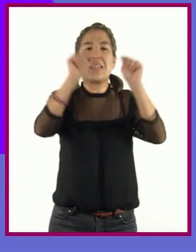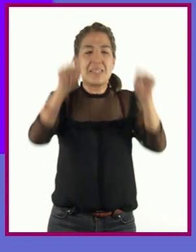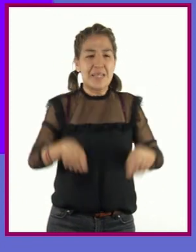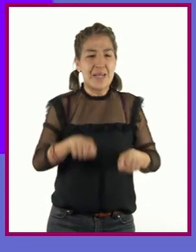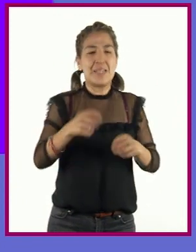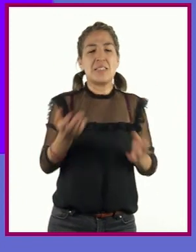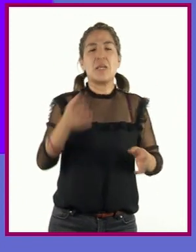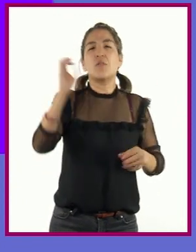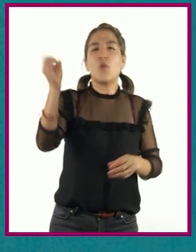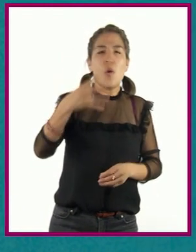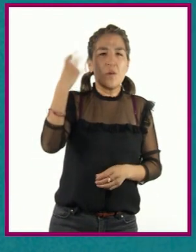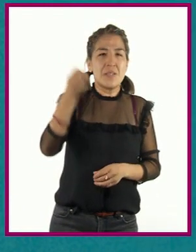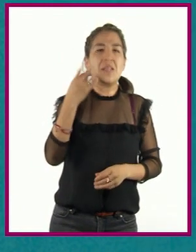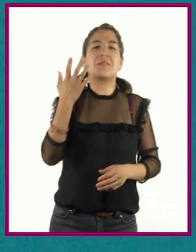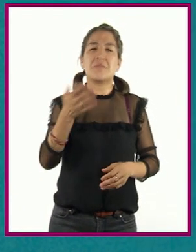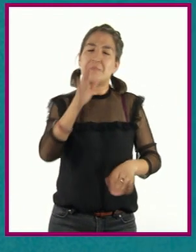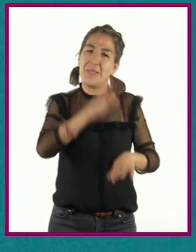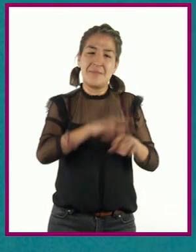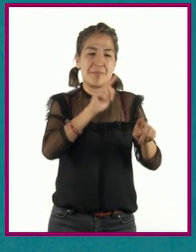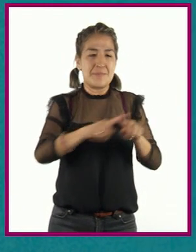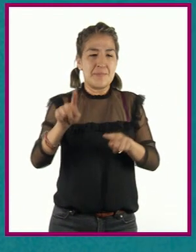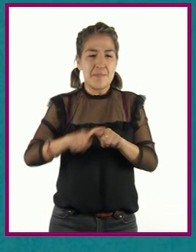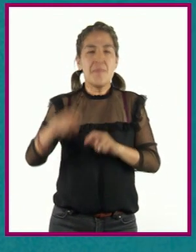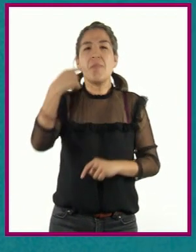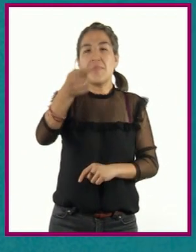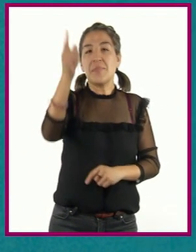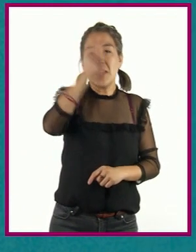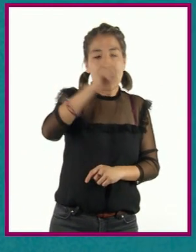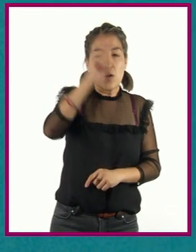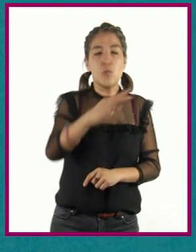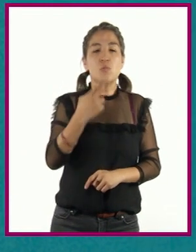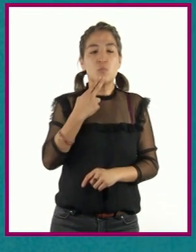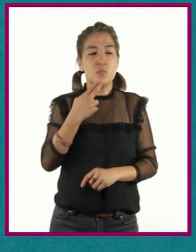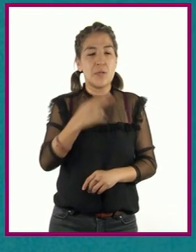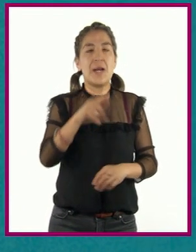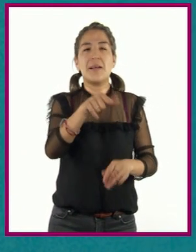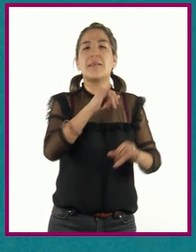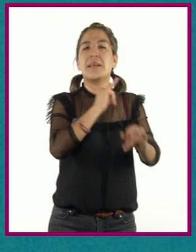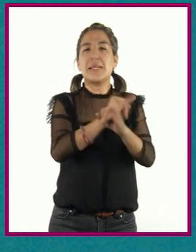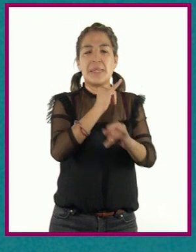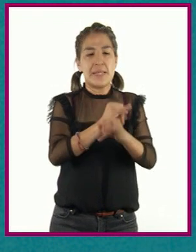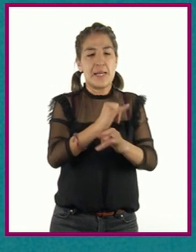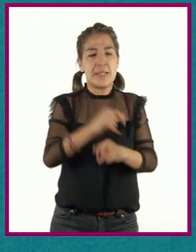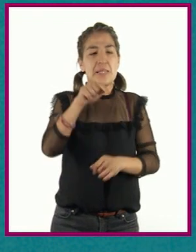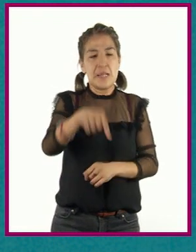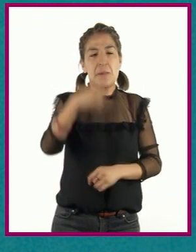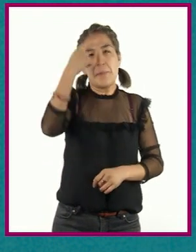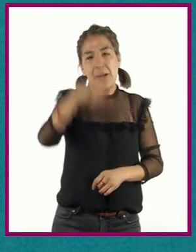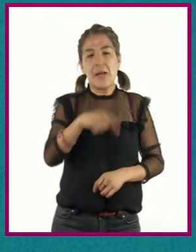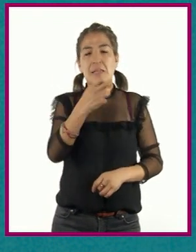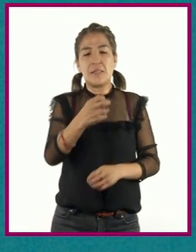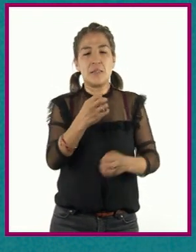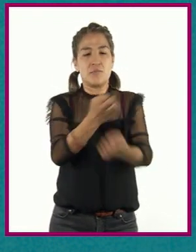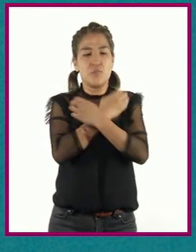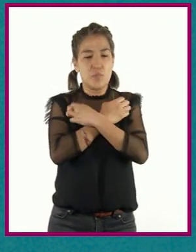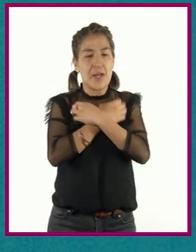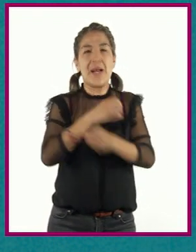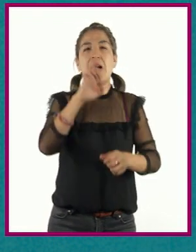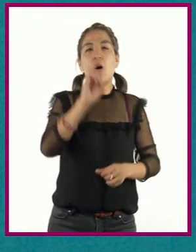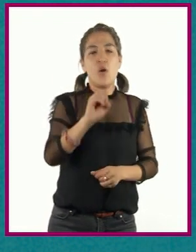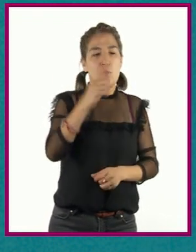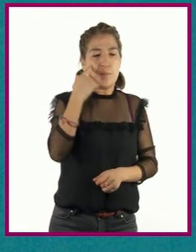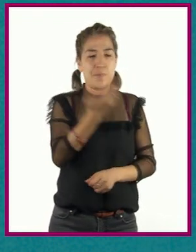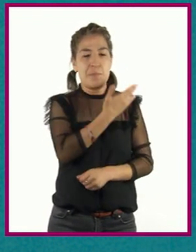congresos, entre otros. Se recomienda utilizar páginas de internet que tengan los dominios